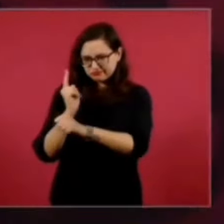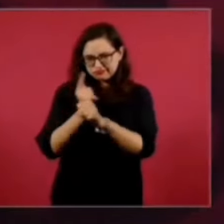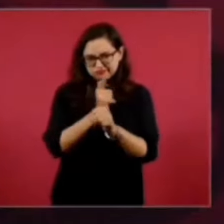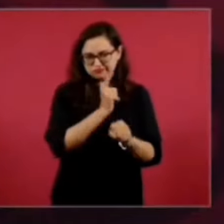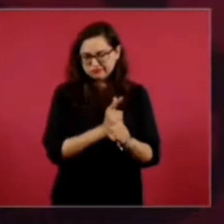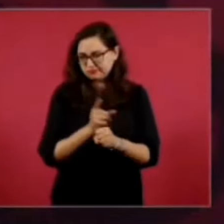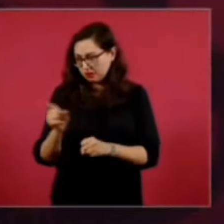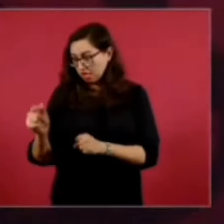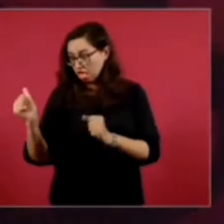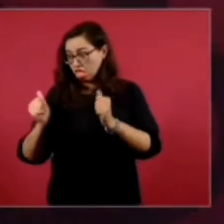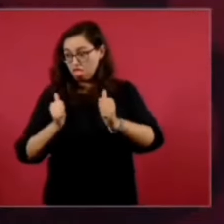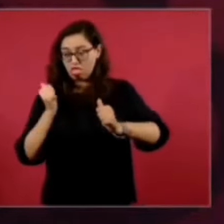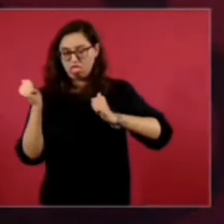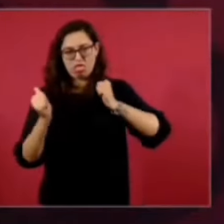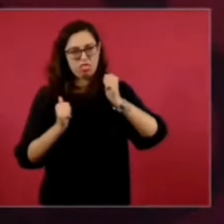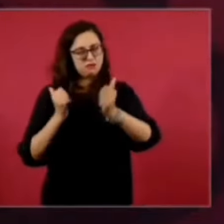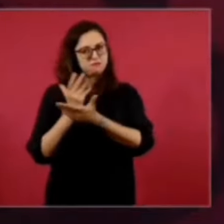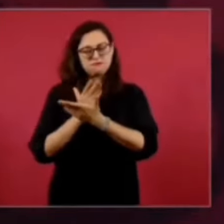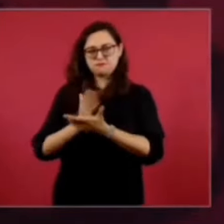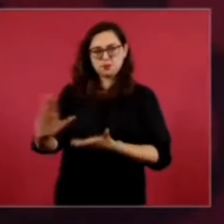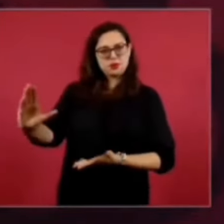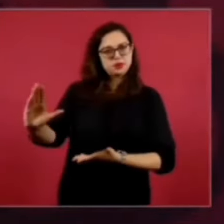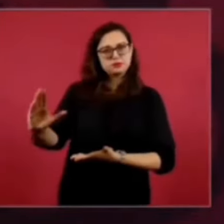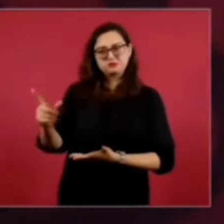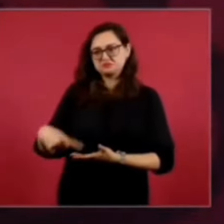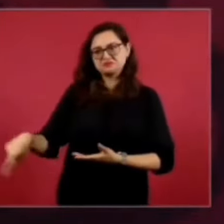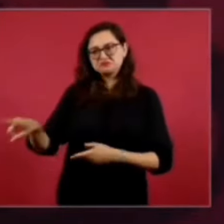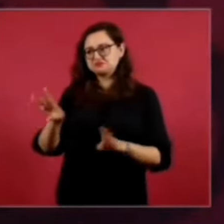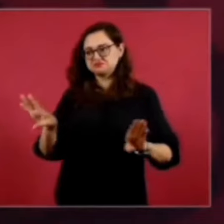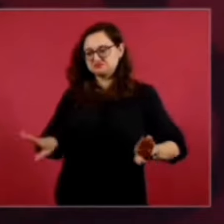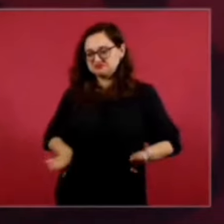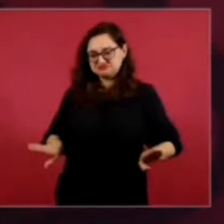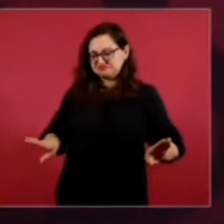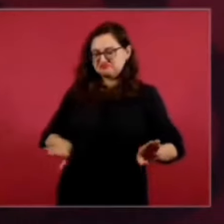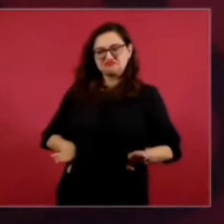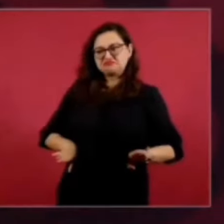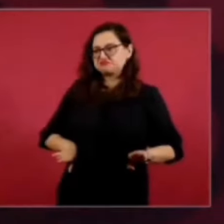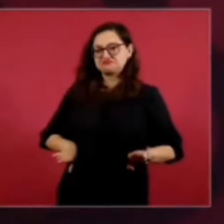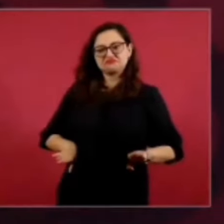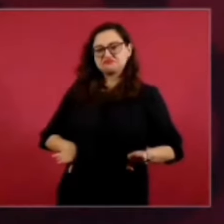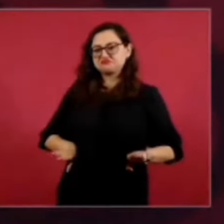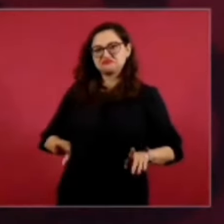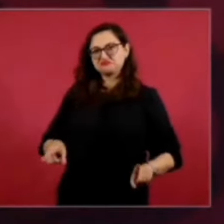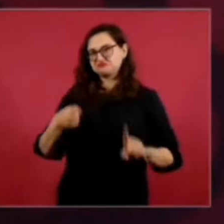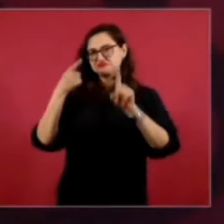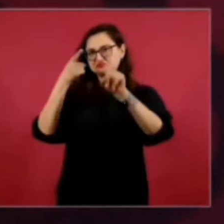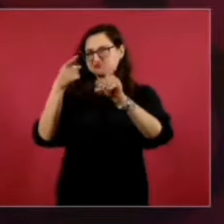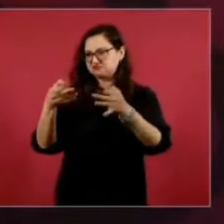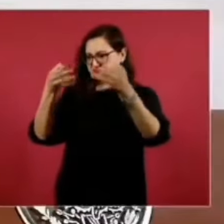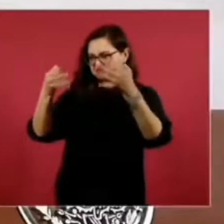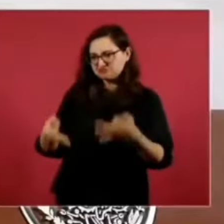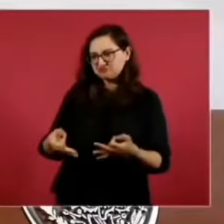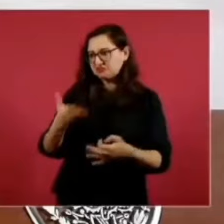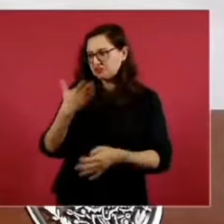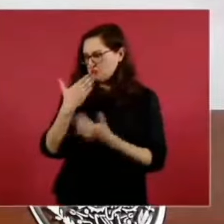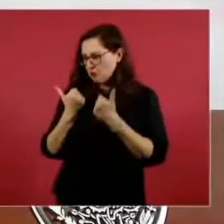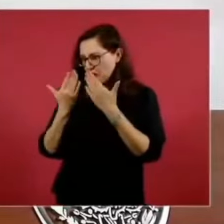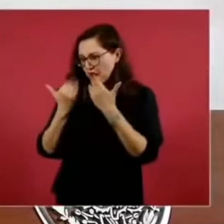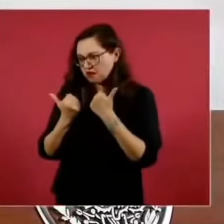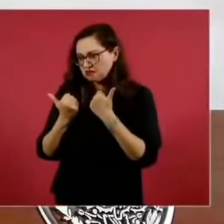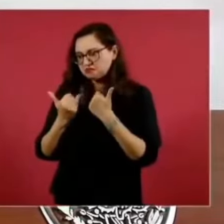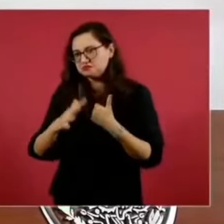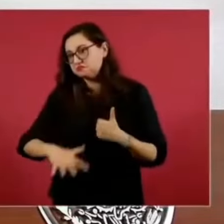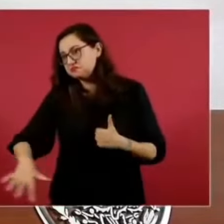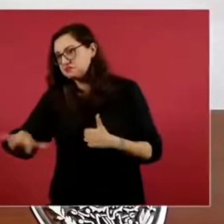se aprovechen Quienes no tienen convicción principios ideales Quienes no le